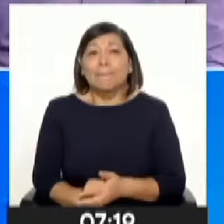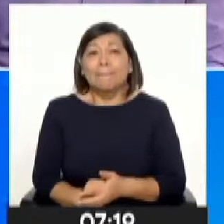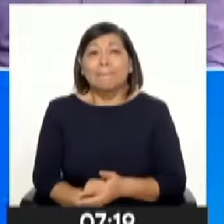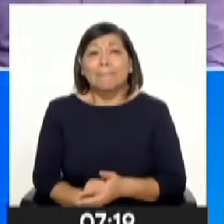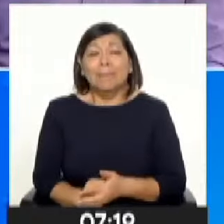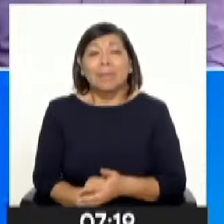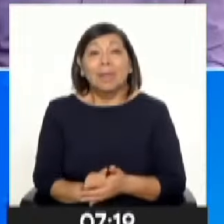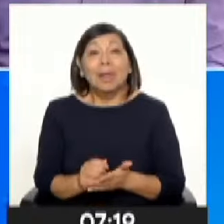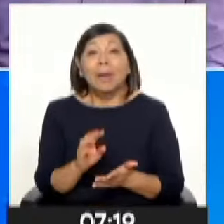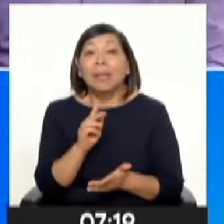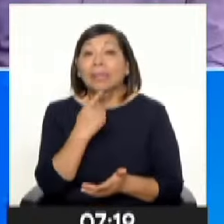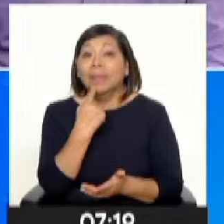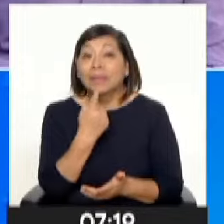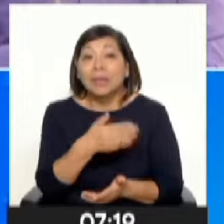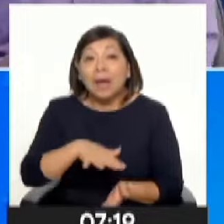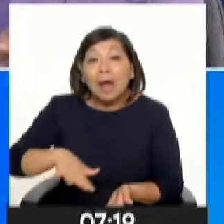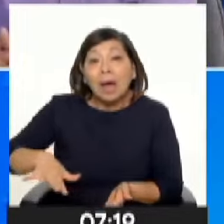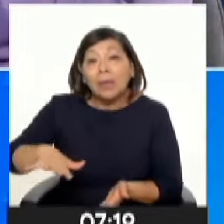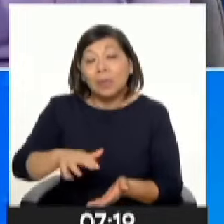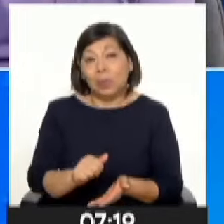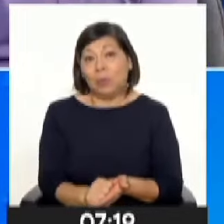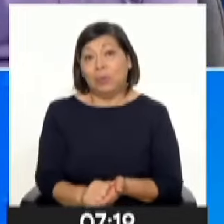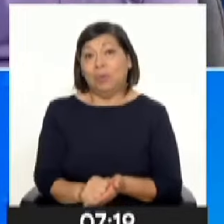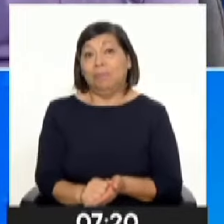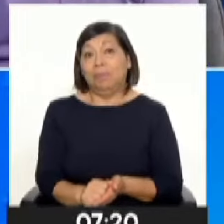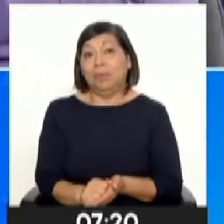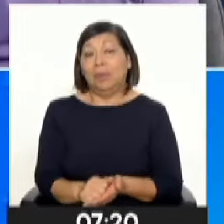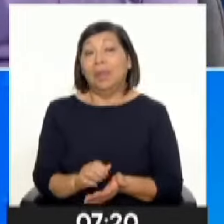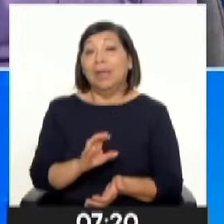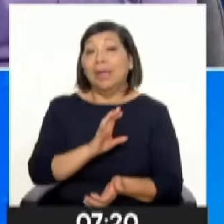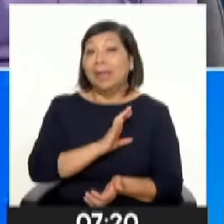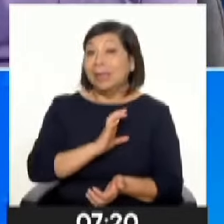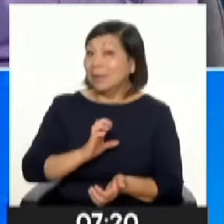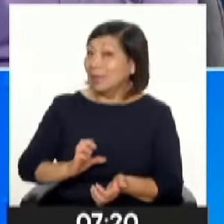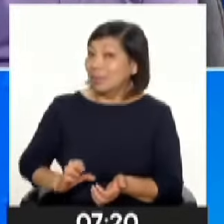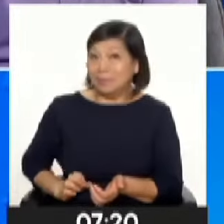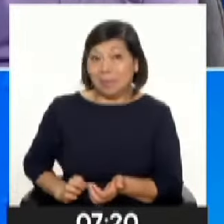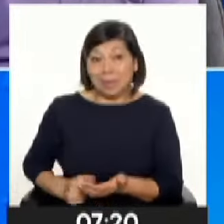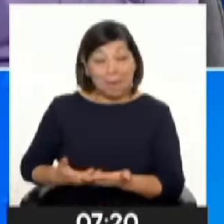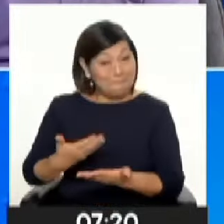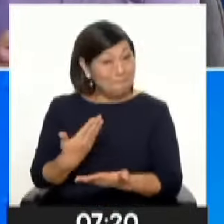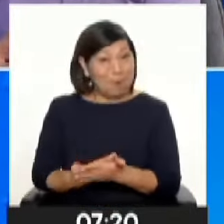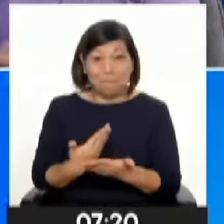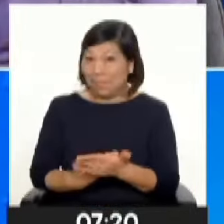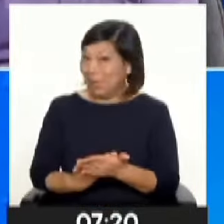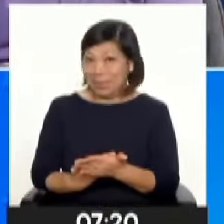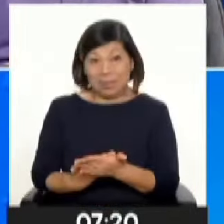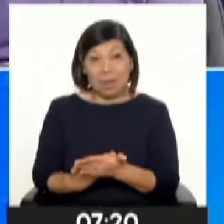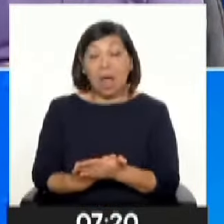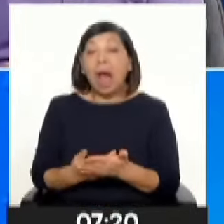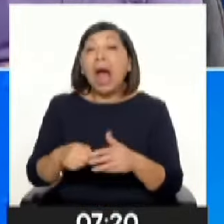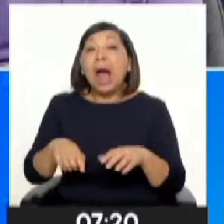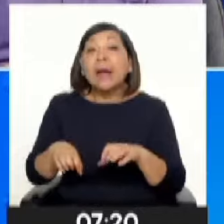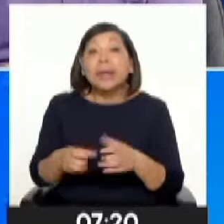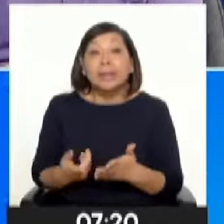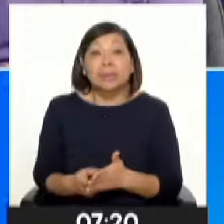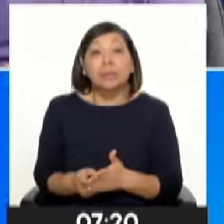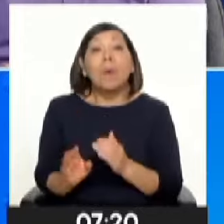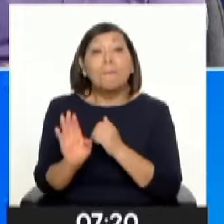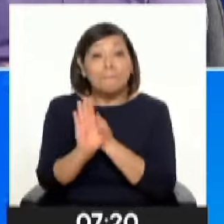desde mensajes claros de que el Estado, no en papeles, no en normas, sino en la práctica, te